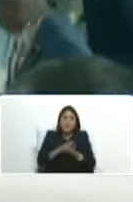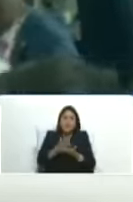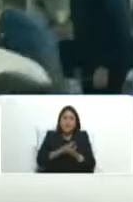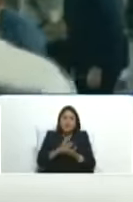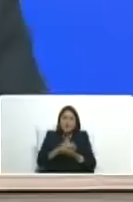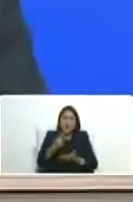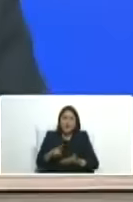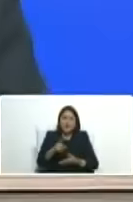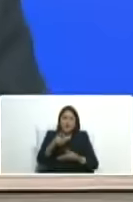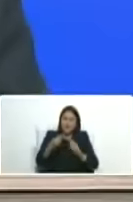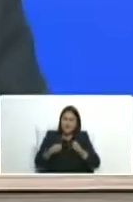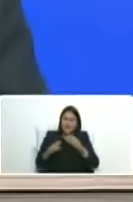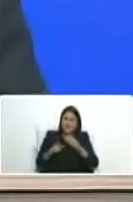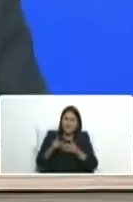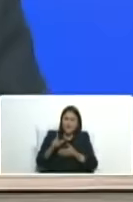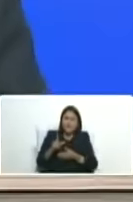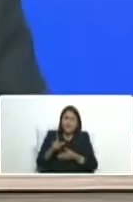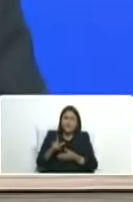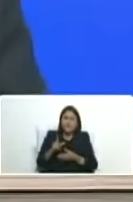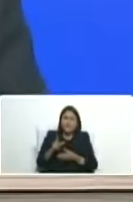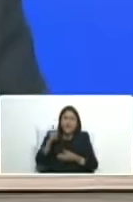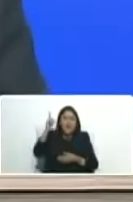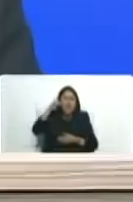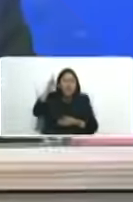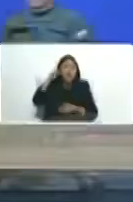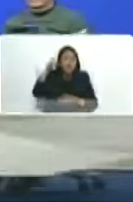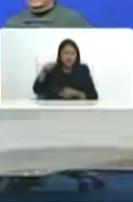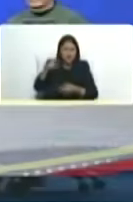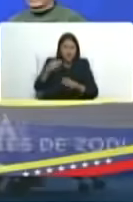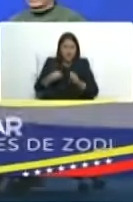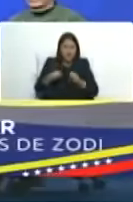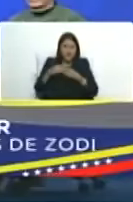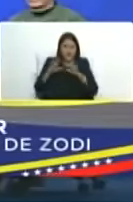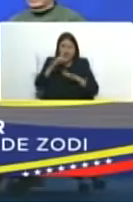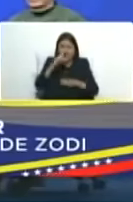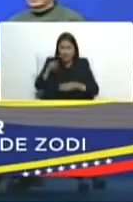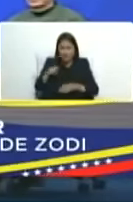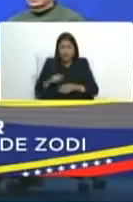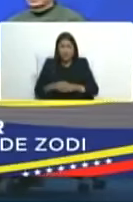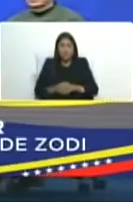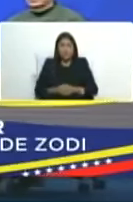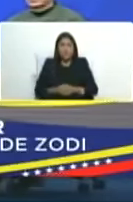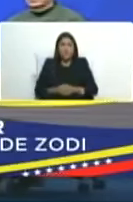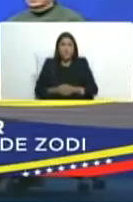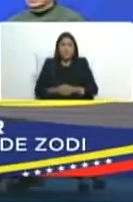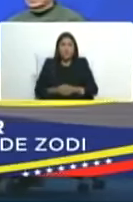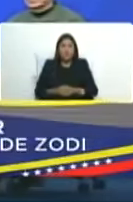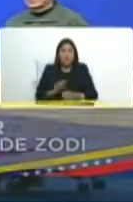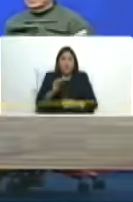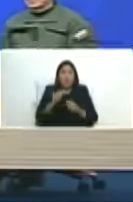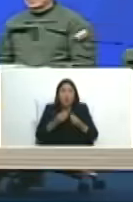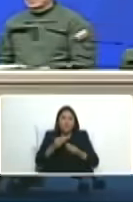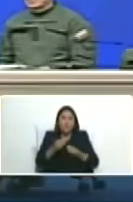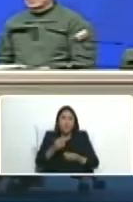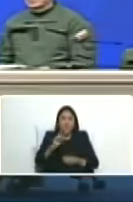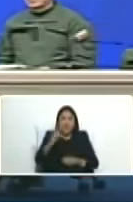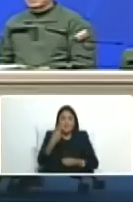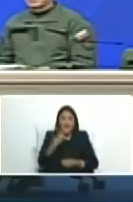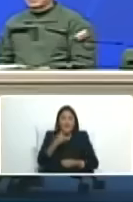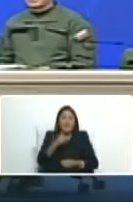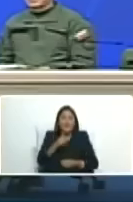Delcy tú que viviste en Londres 10 años un coscorrón ¿cómo se puede traducir? un lepe